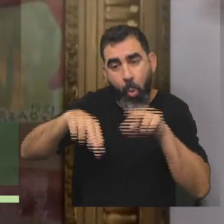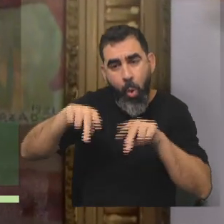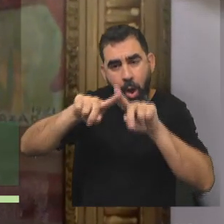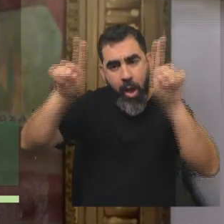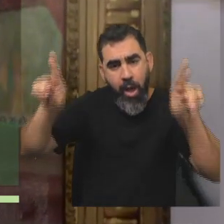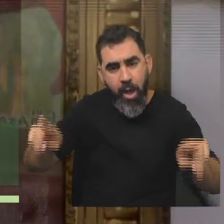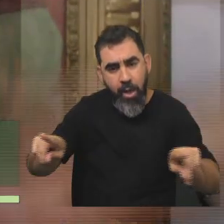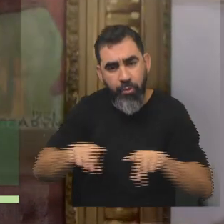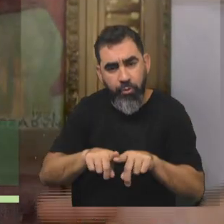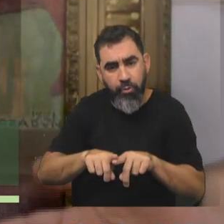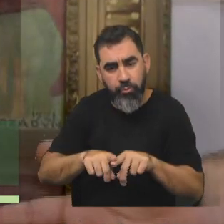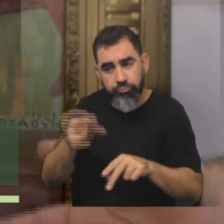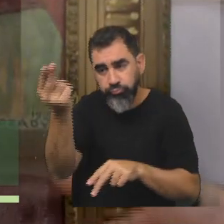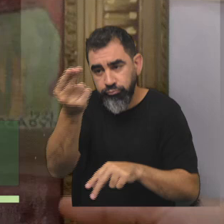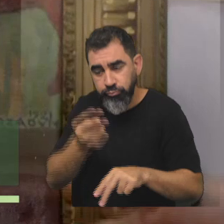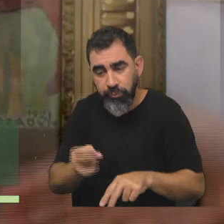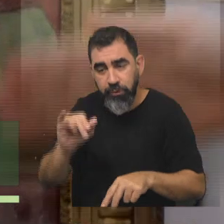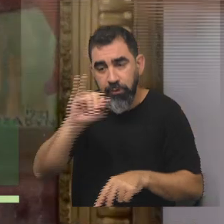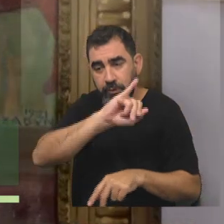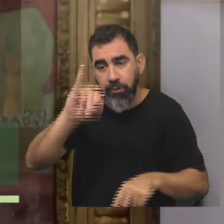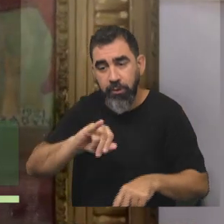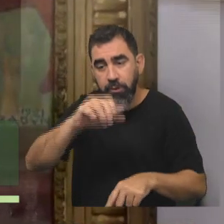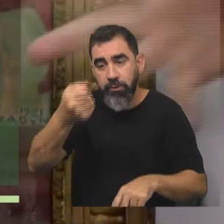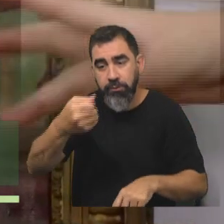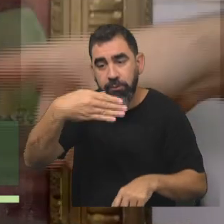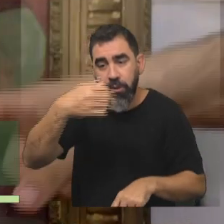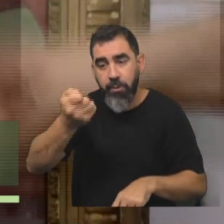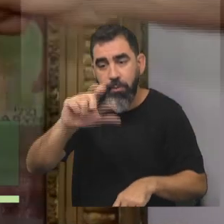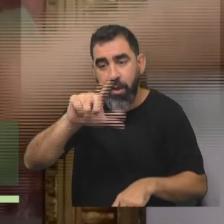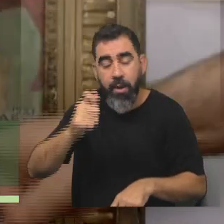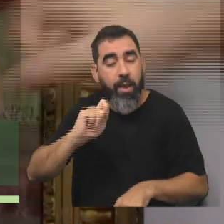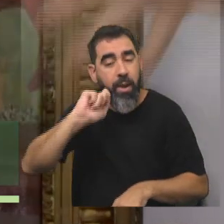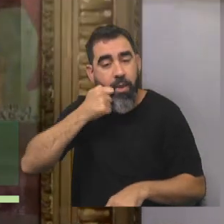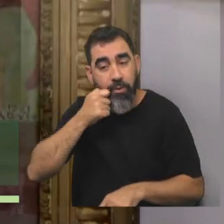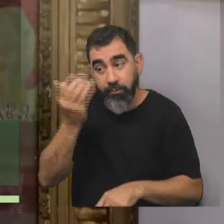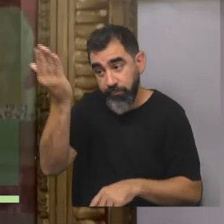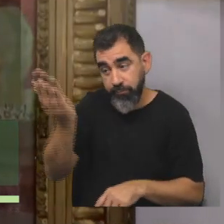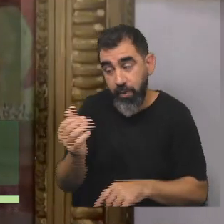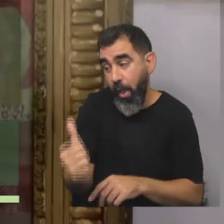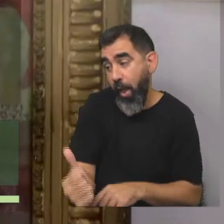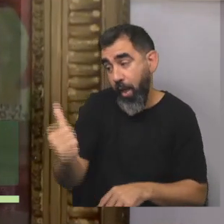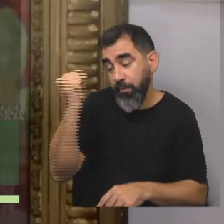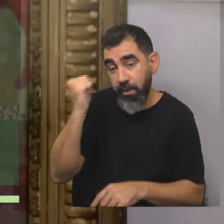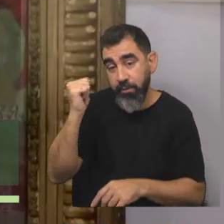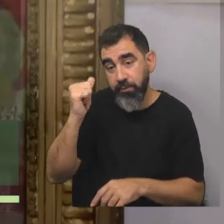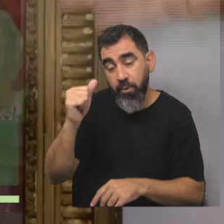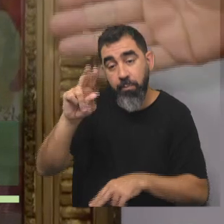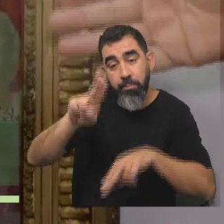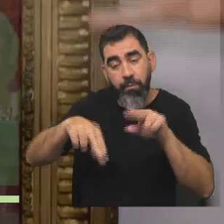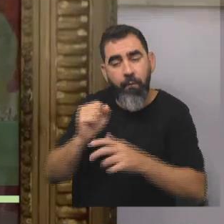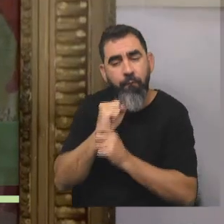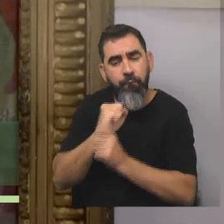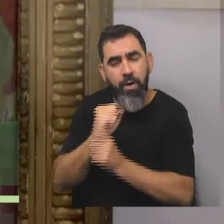arsum de un retrato de de Zavala que tiene es muy lindo el retrato porque Zavala y atrás tiene un otro cuadro famoso de